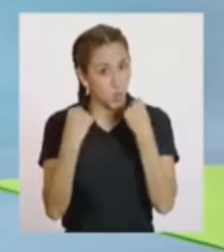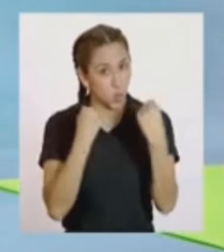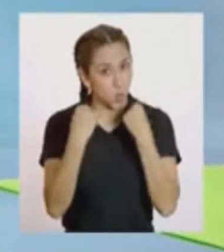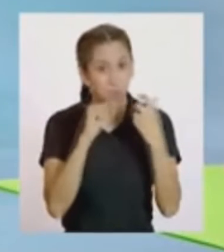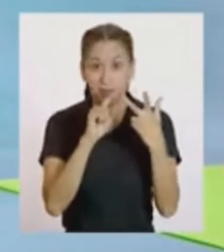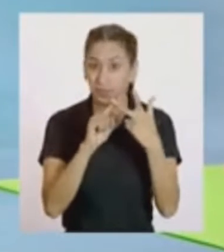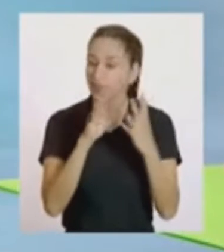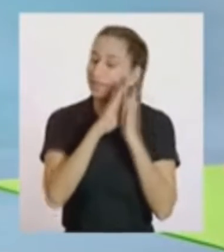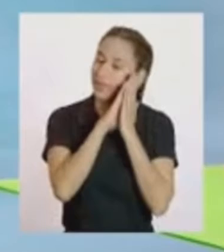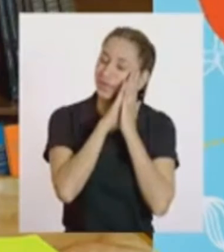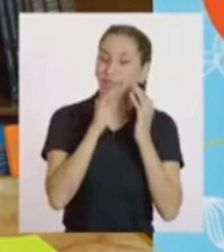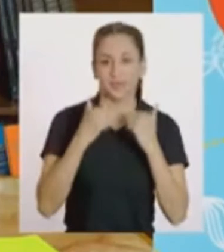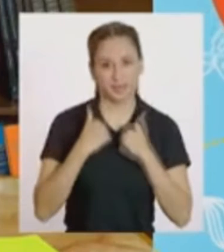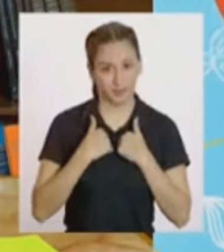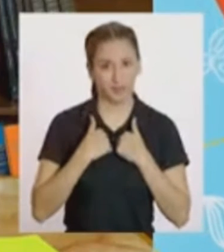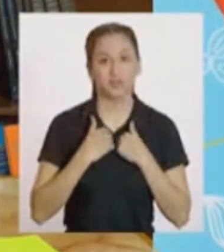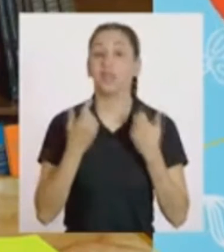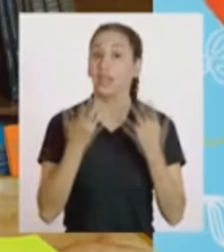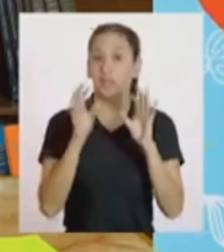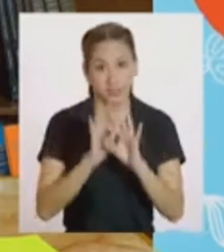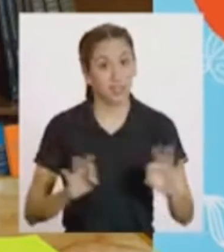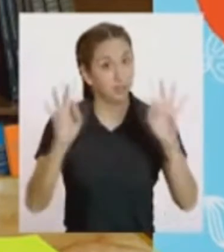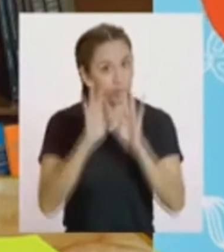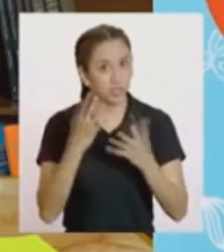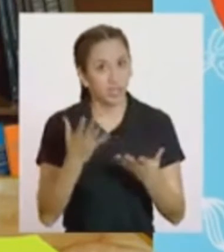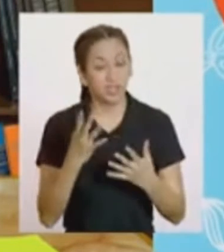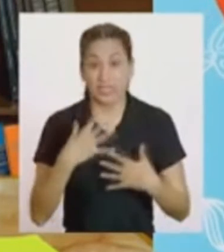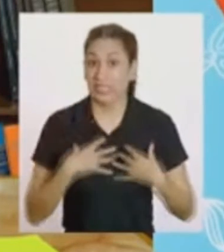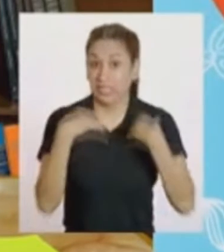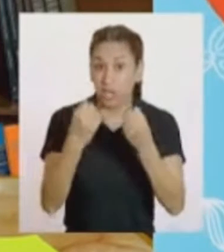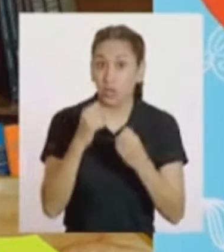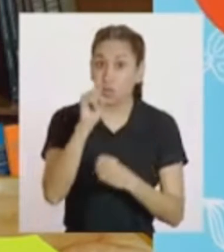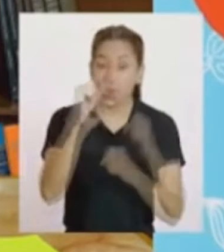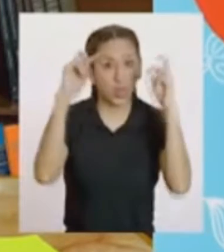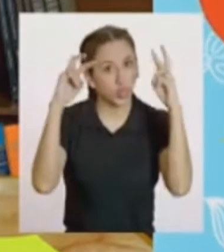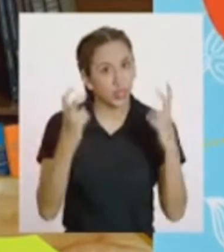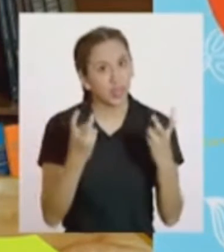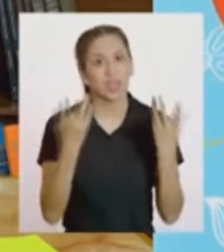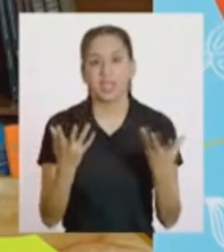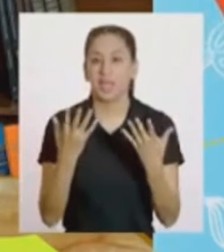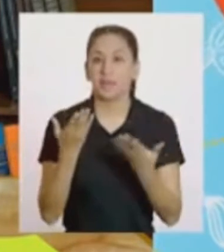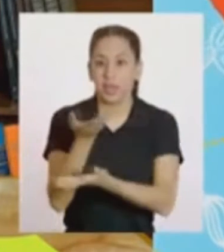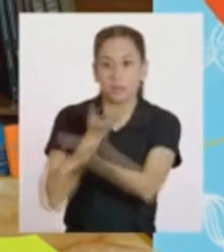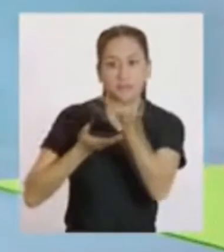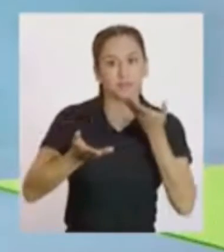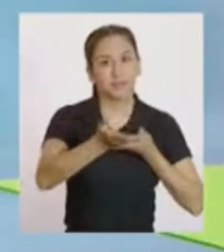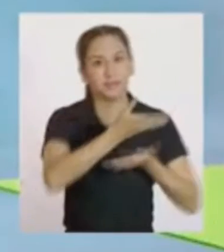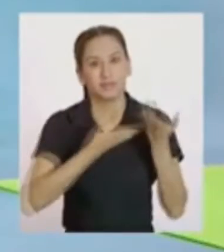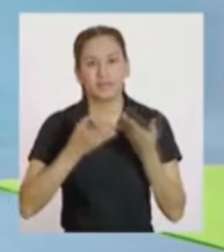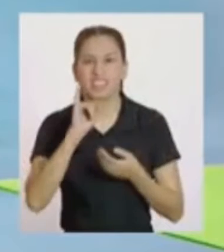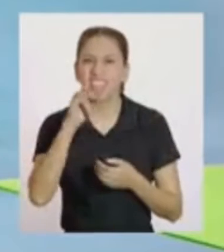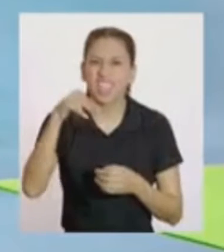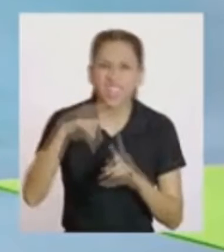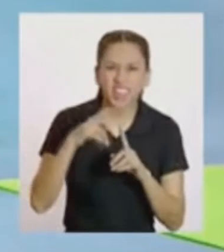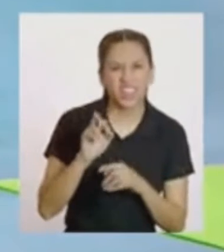y descanso. Es importante mencionar que la salud es un tema intersectorial. ¿Inter